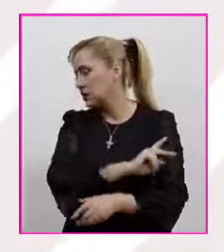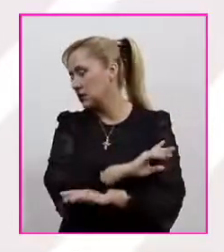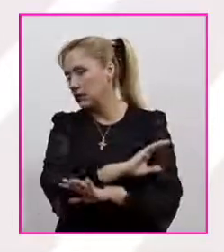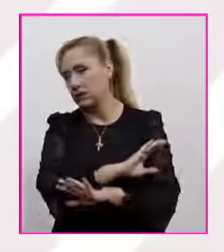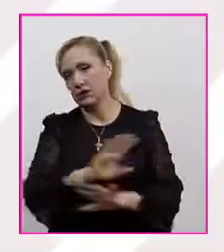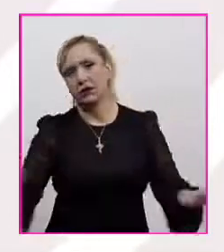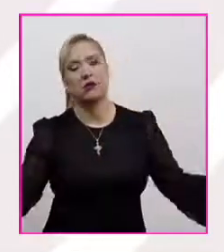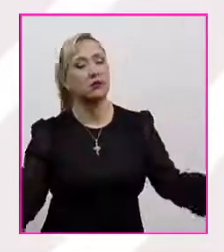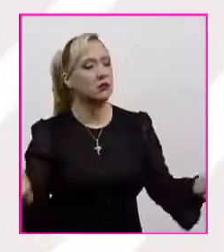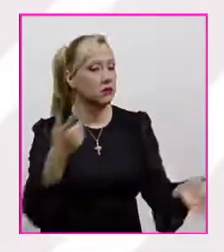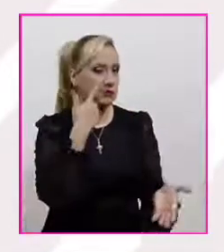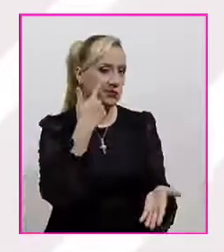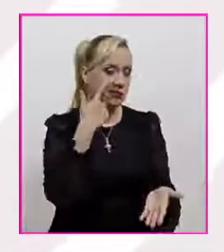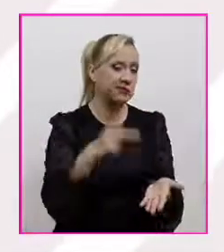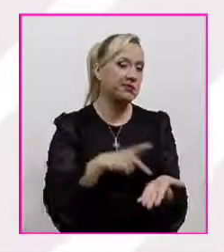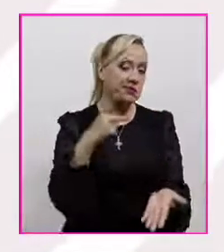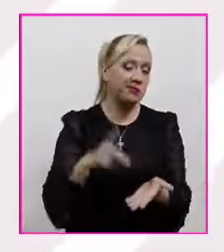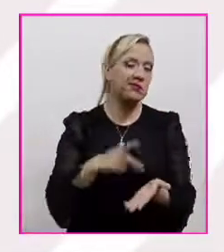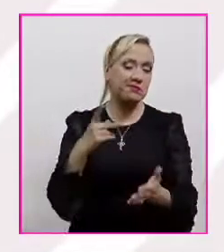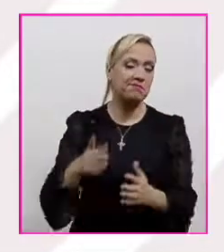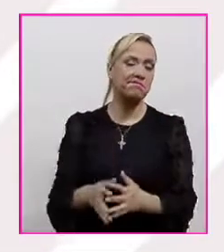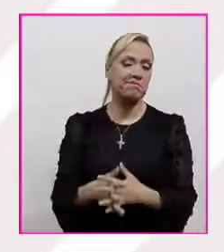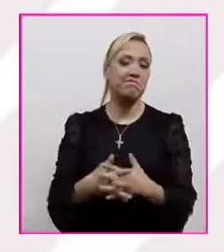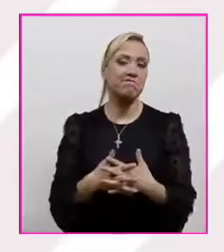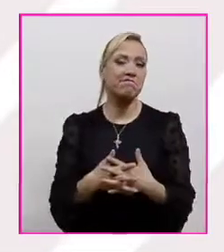también frecuentemente, ¿no?